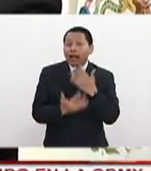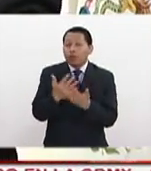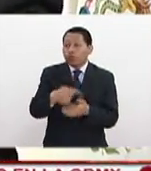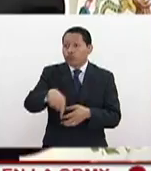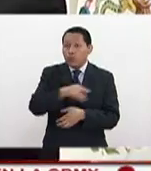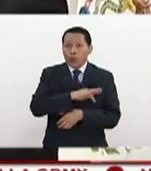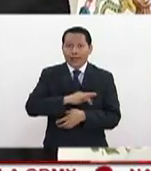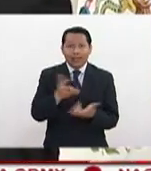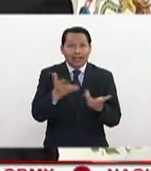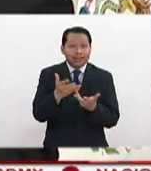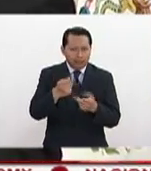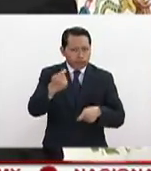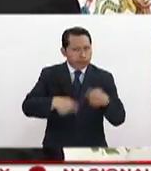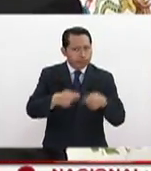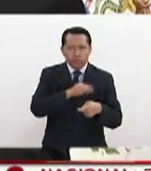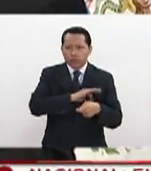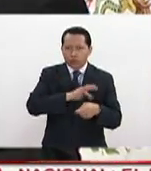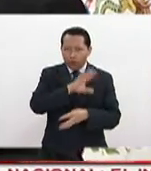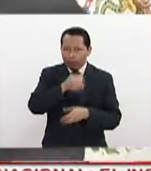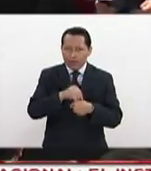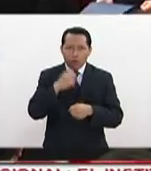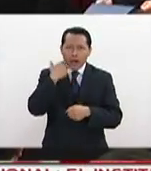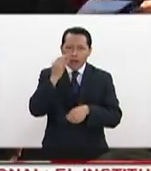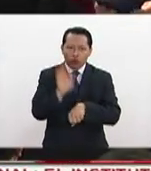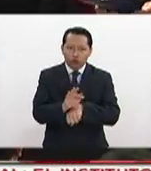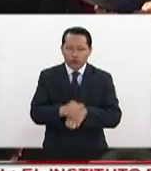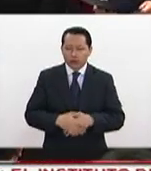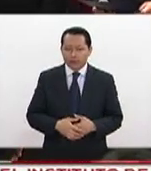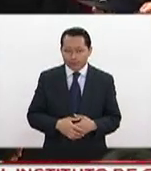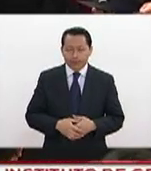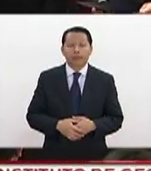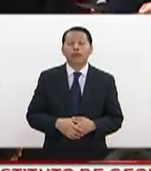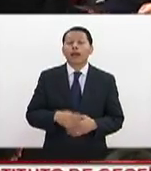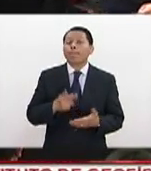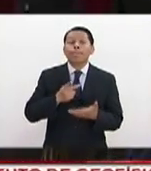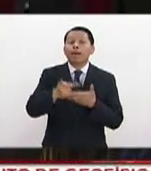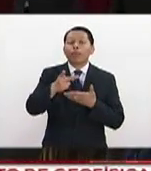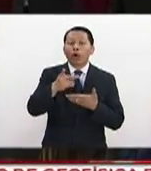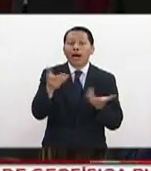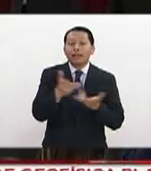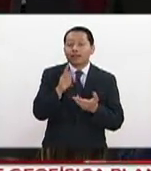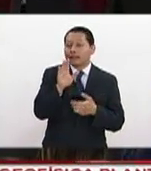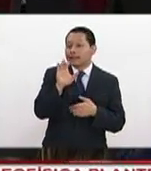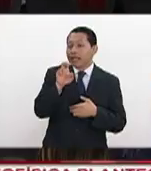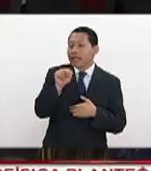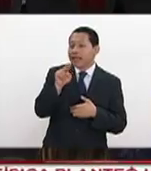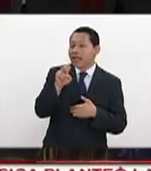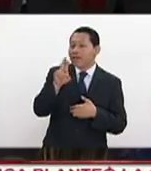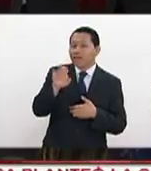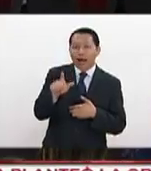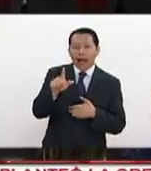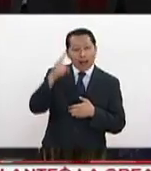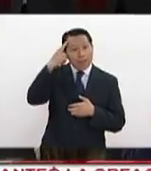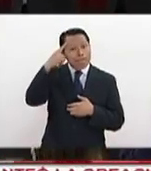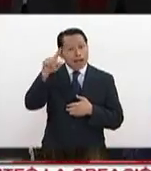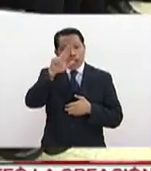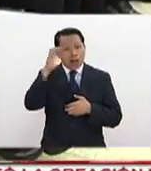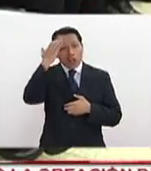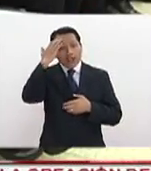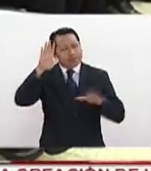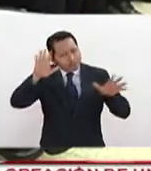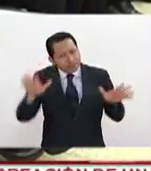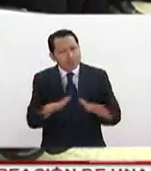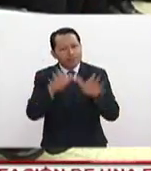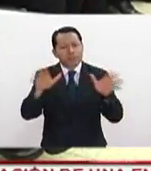para poder moldear lo que todos queremos. Este premio fue creado por el Ceneval con la finalidad de reconocer y motivar a